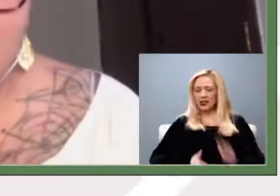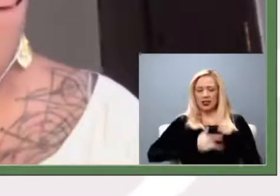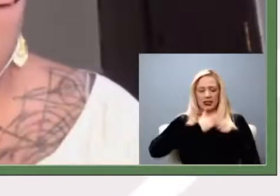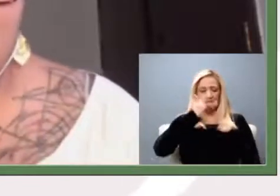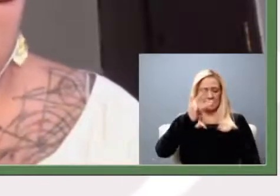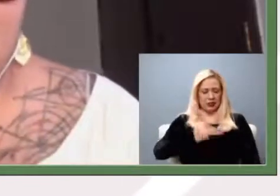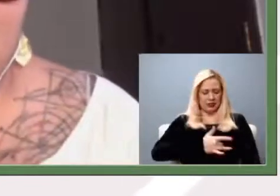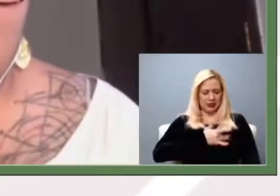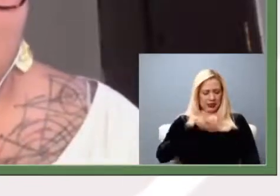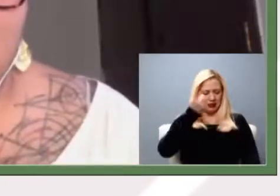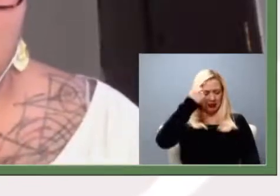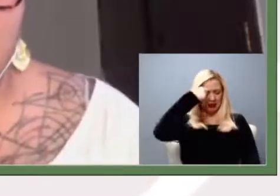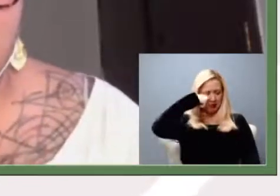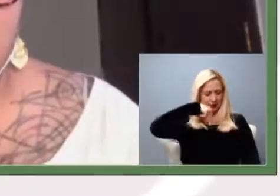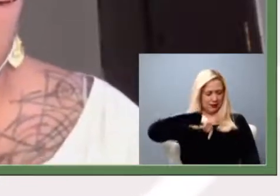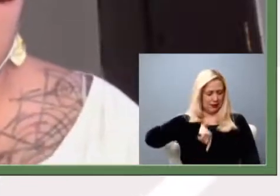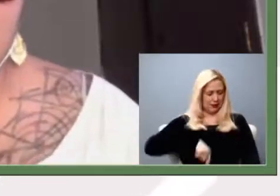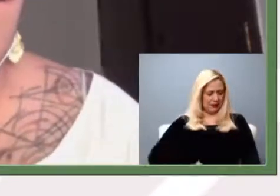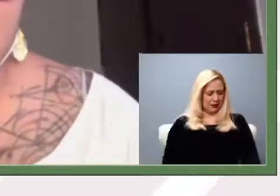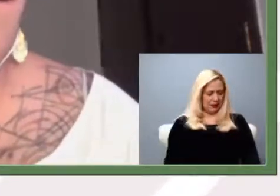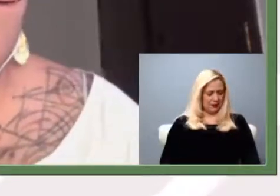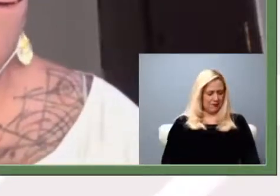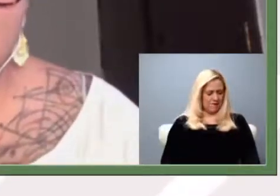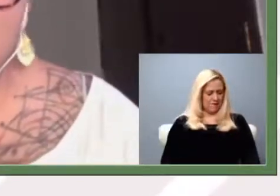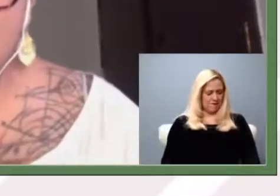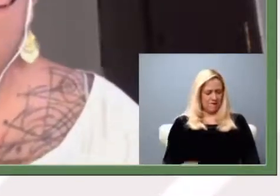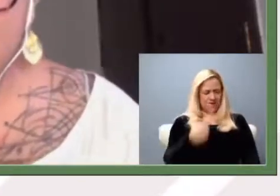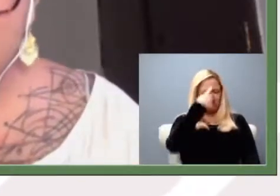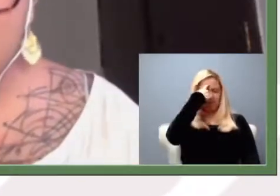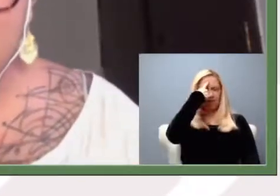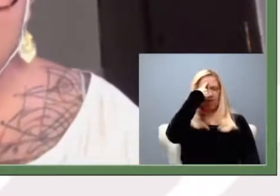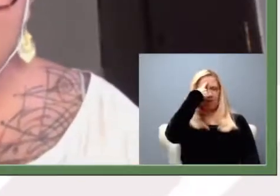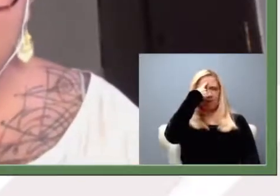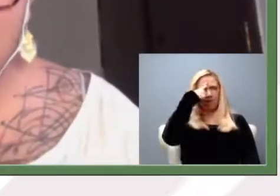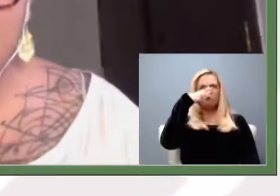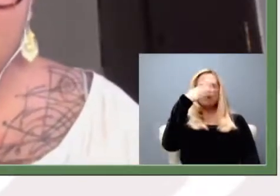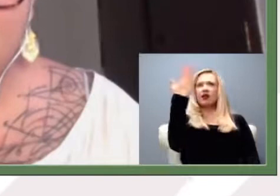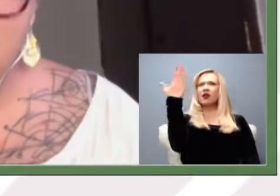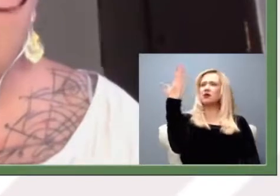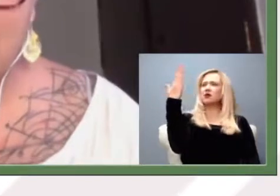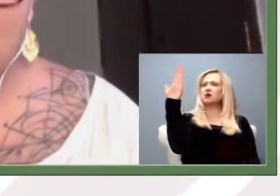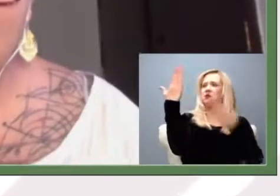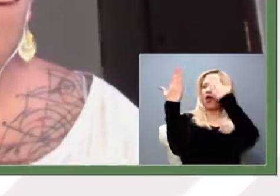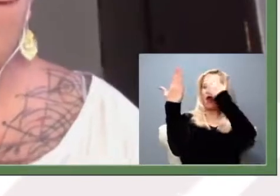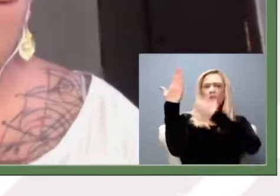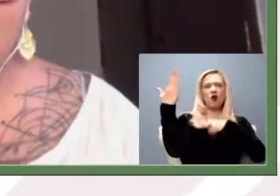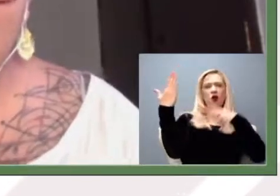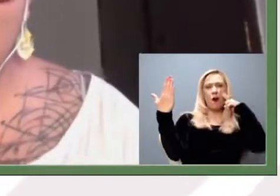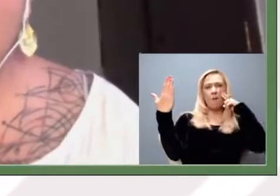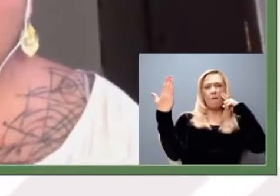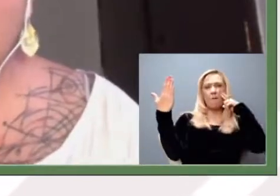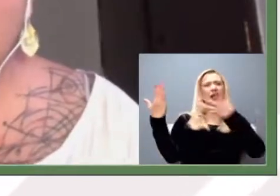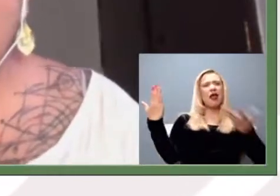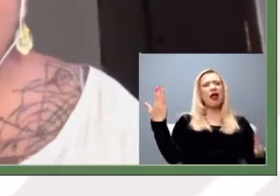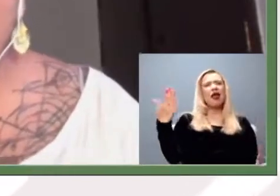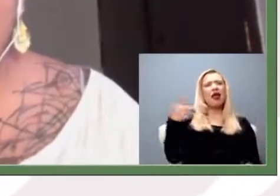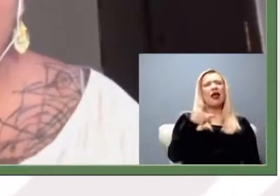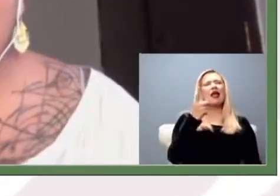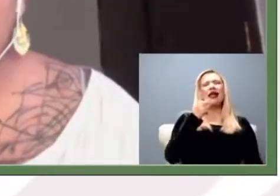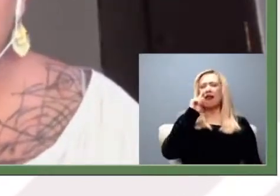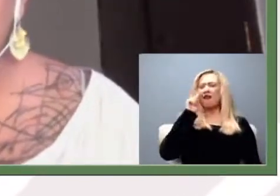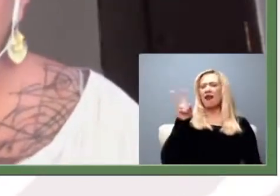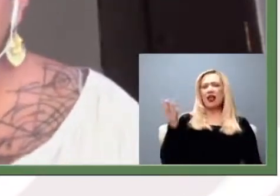traerlo siempre a nosotras mismas, ¿no? Incluso mirarnos frente al espejo y qué vemos ahí, ¿no? Que cuando digo cuerpo, ¿qué